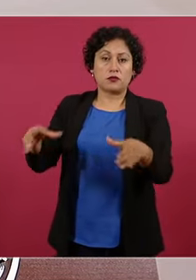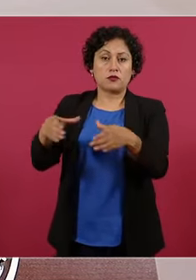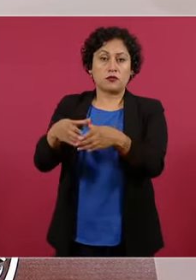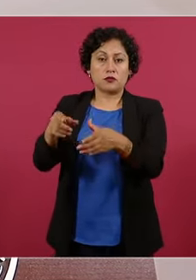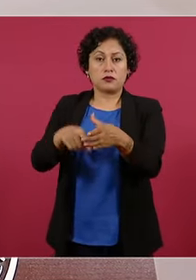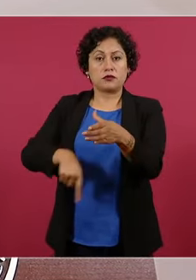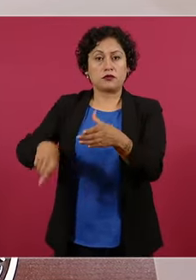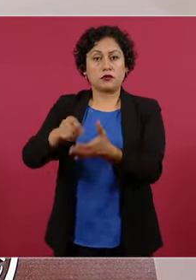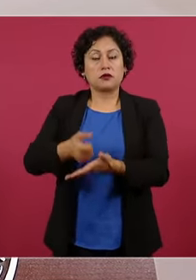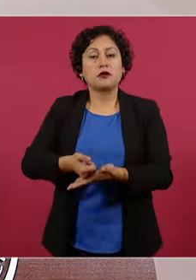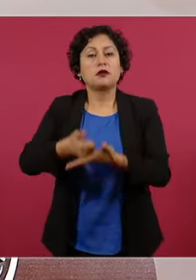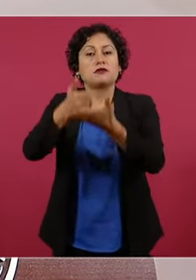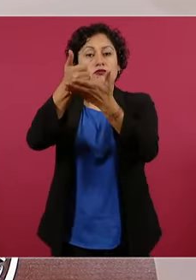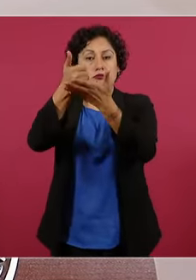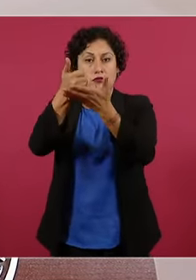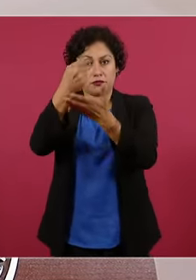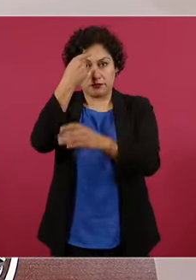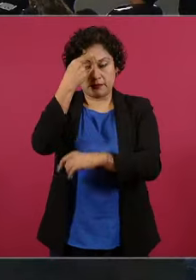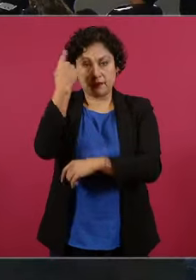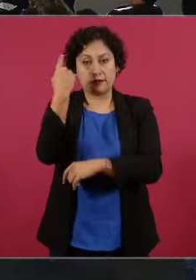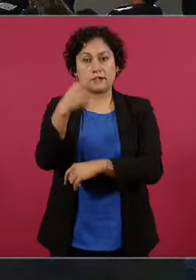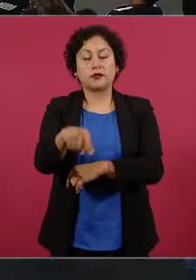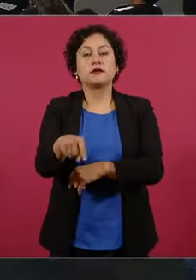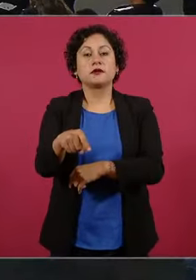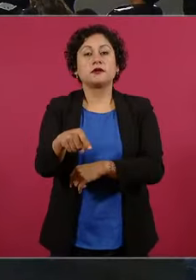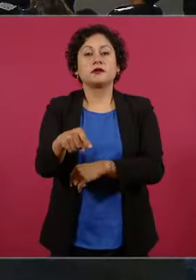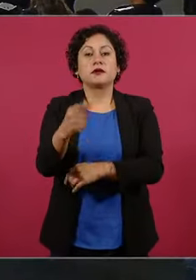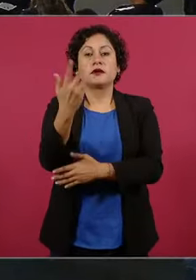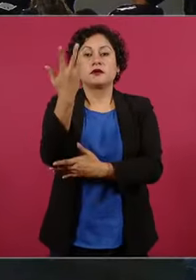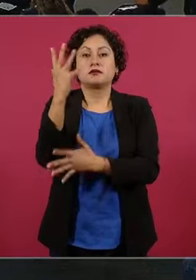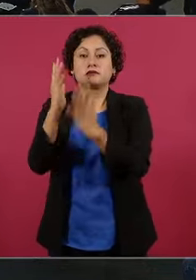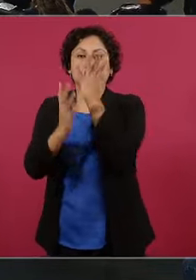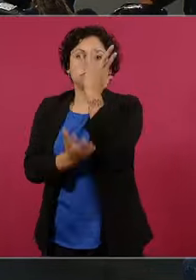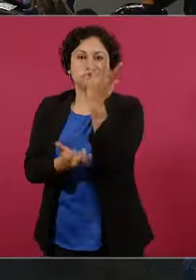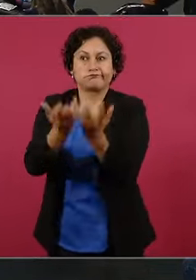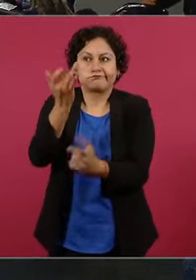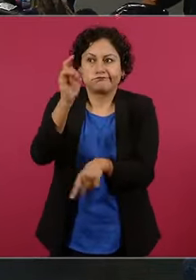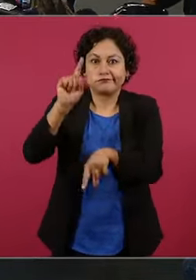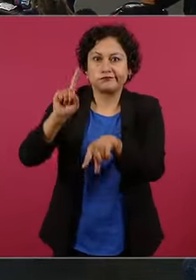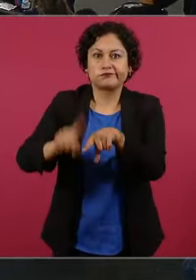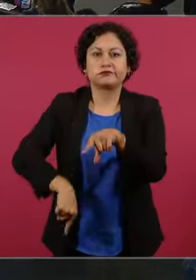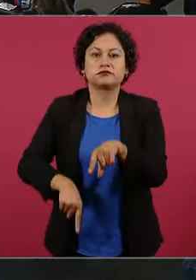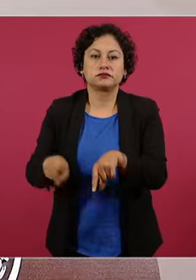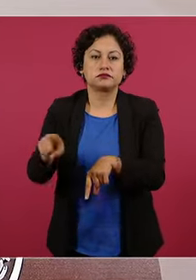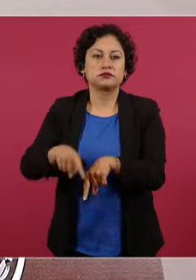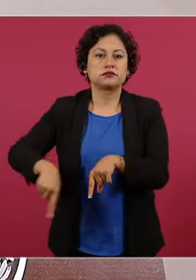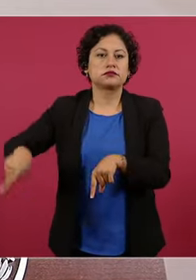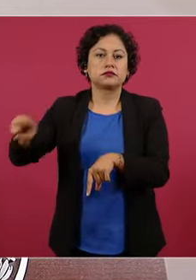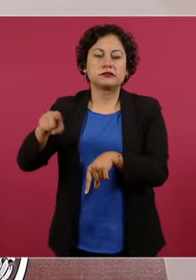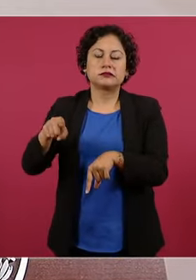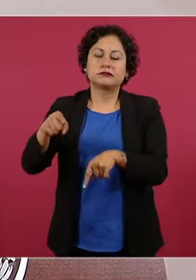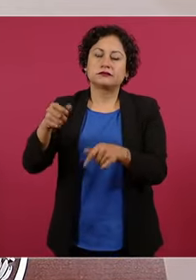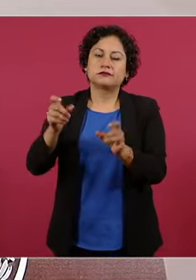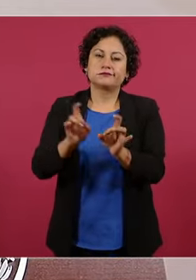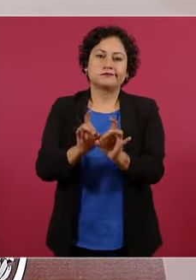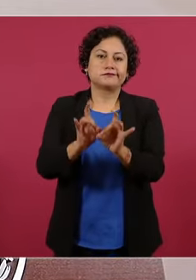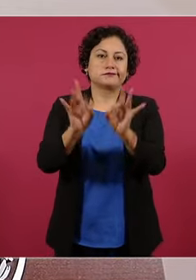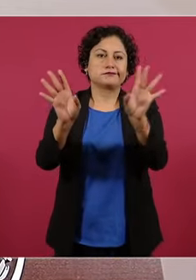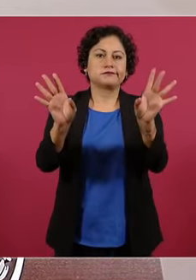participaron en apagar este incendio y quedaron atrapados por el